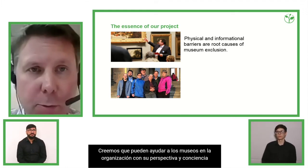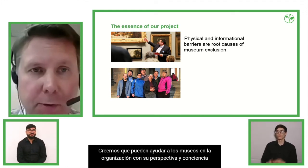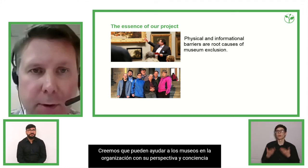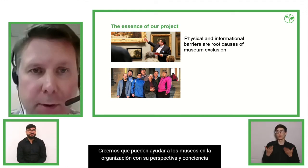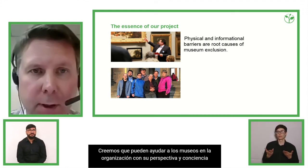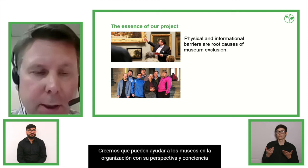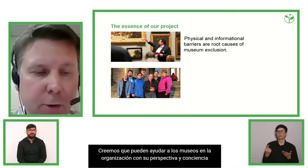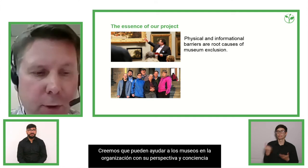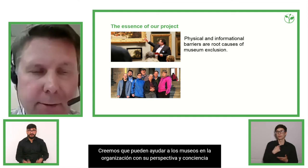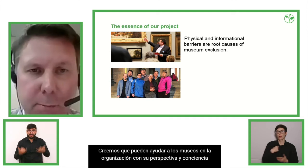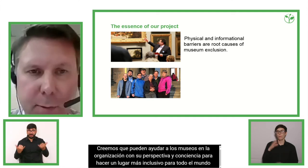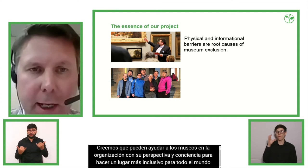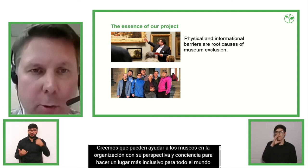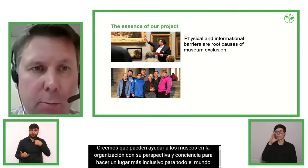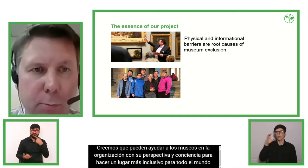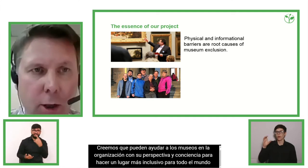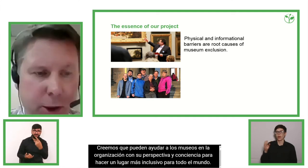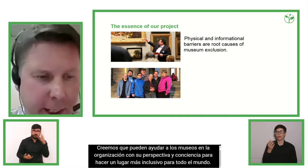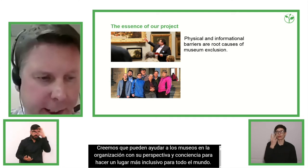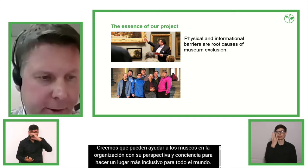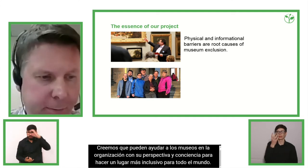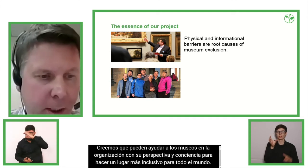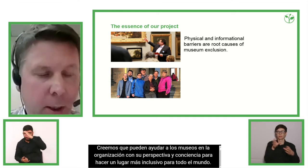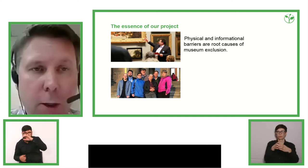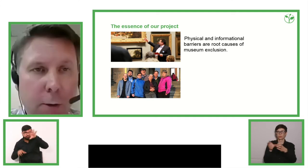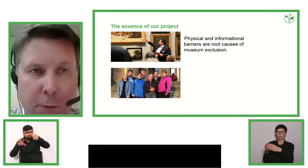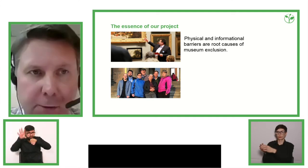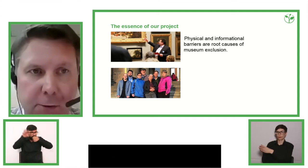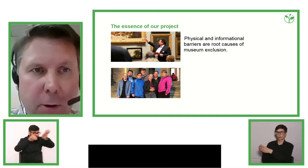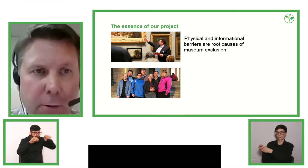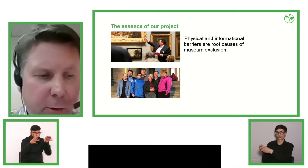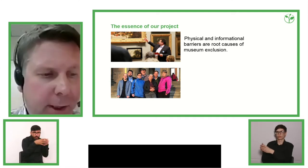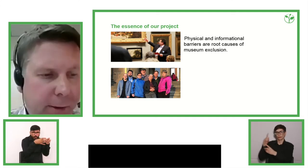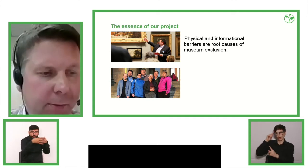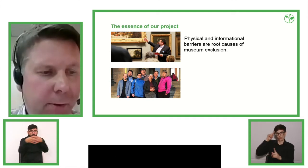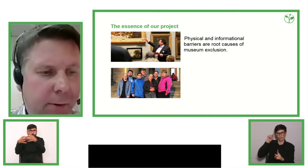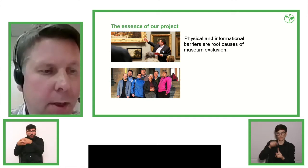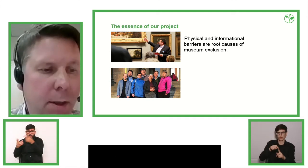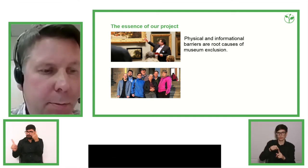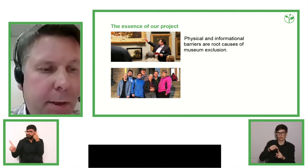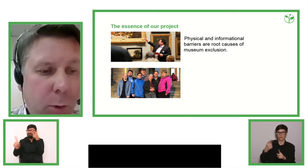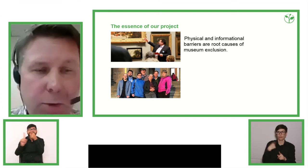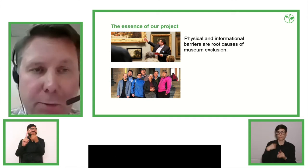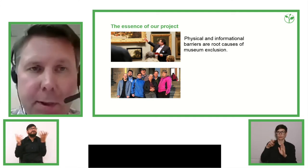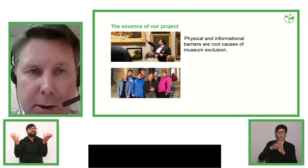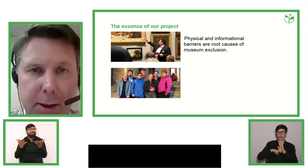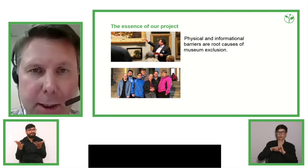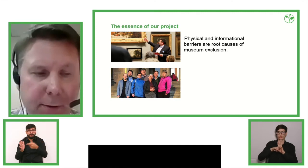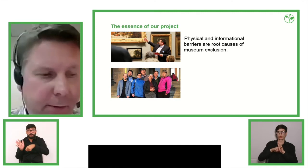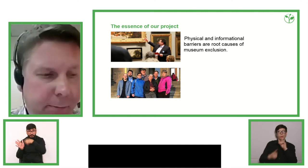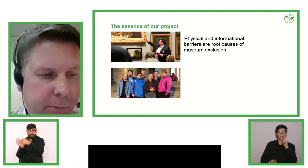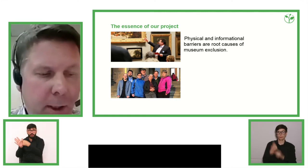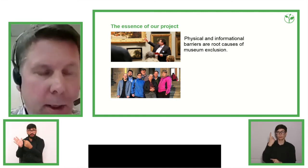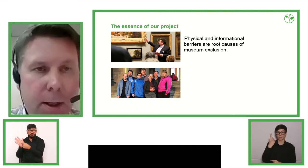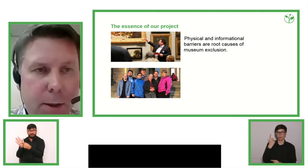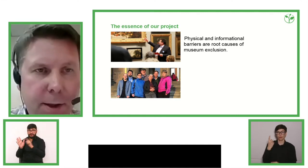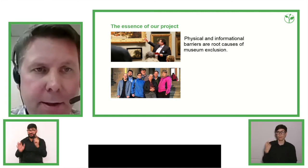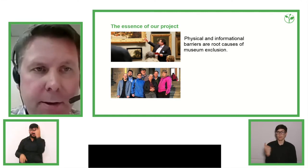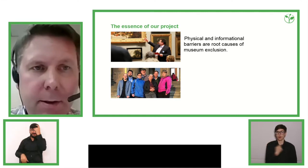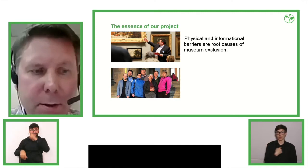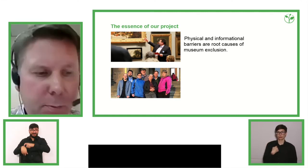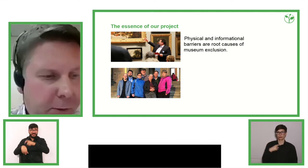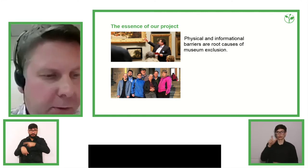estamos buscando 3 grupos objetivos de nuestro proyecto. Primero, para nosotros, las personas con